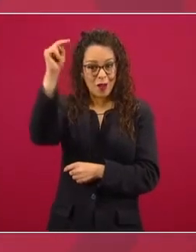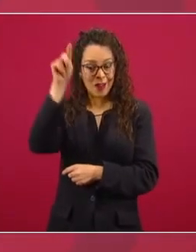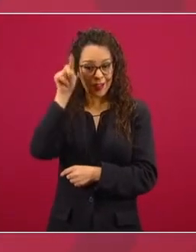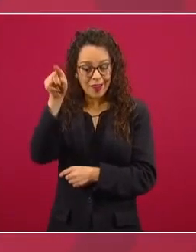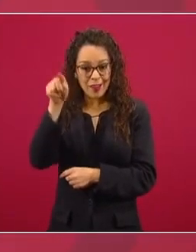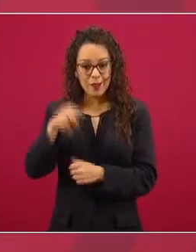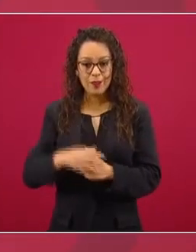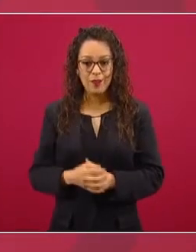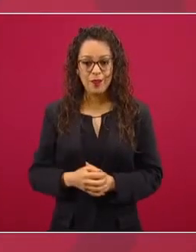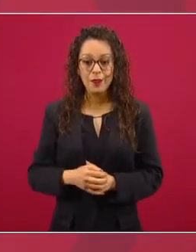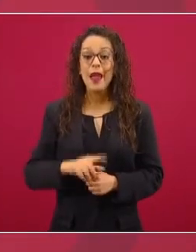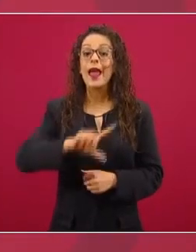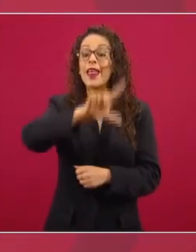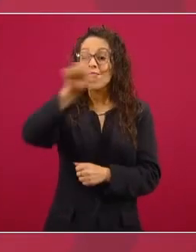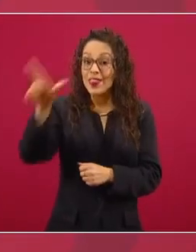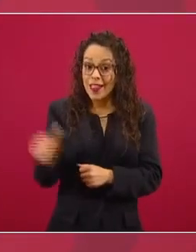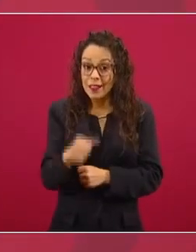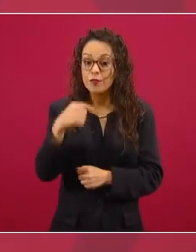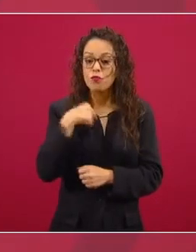me fui